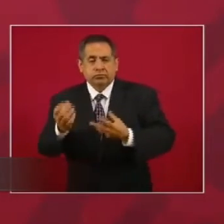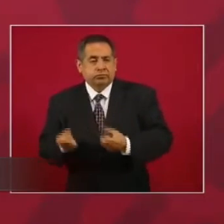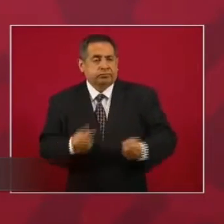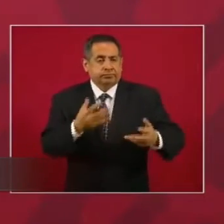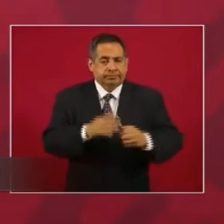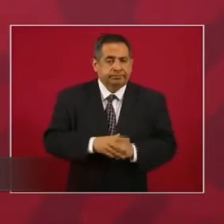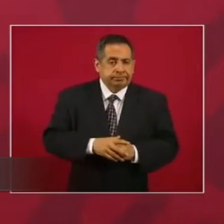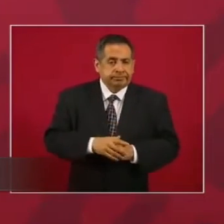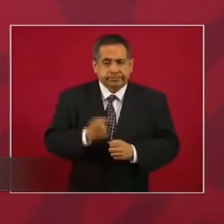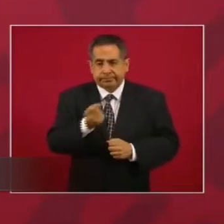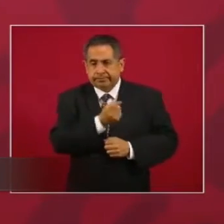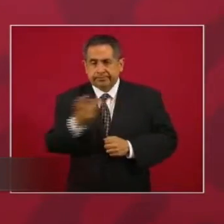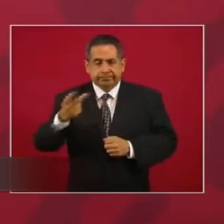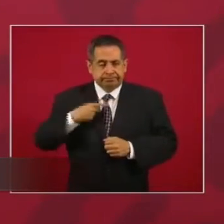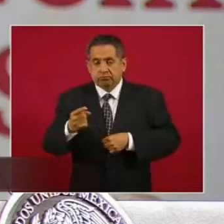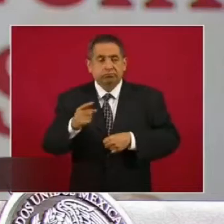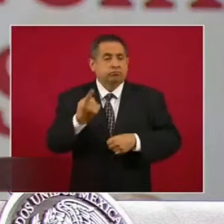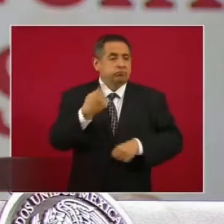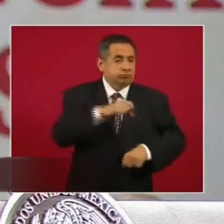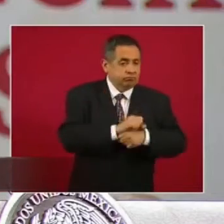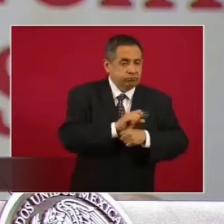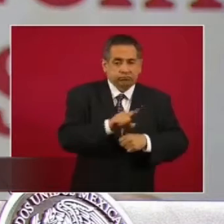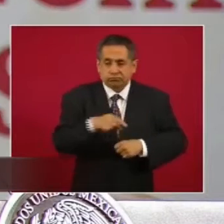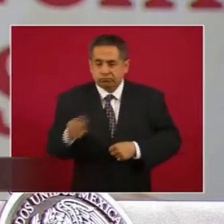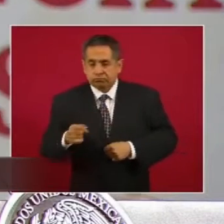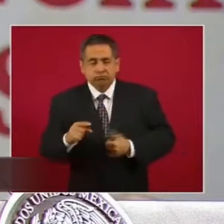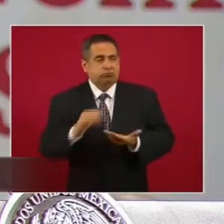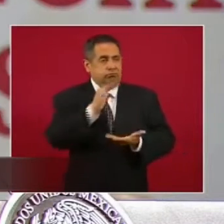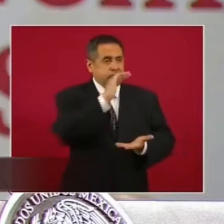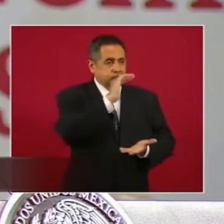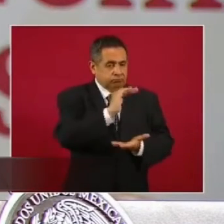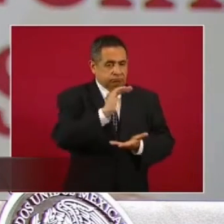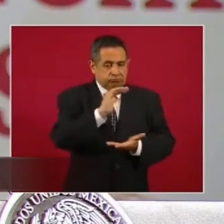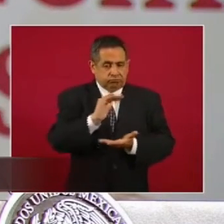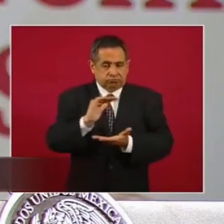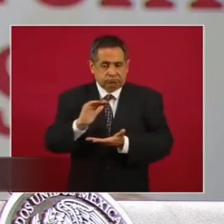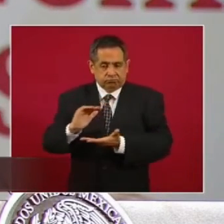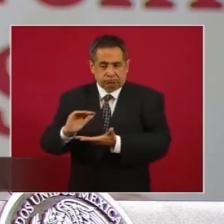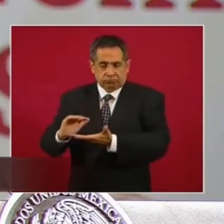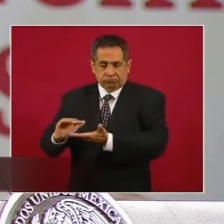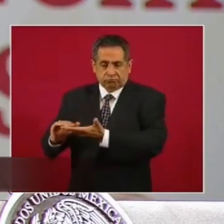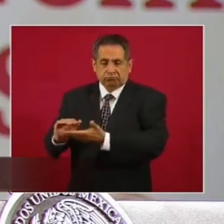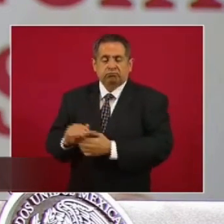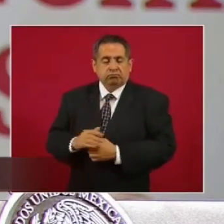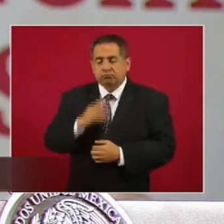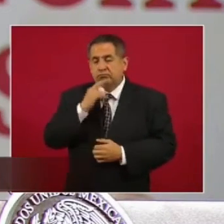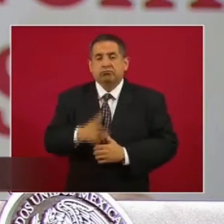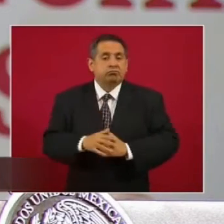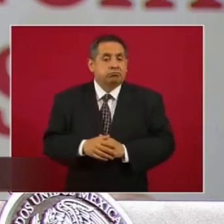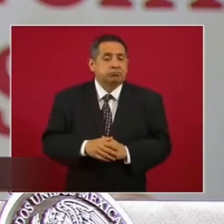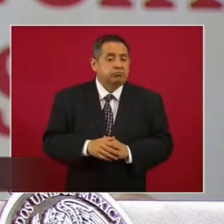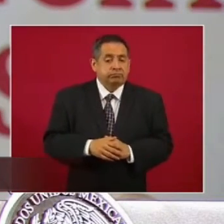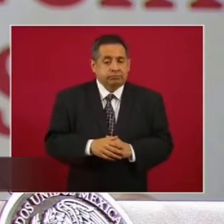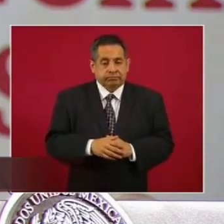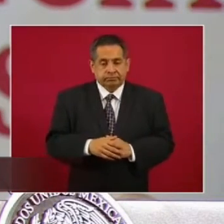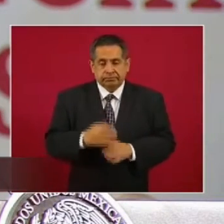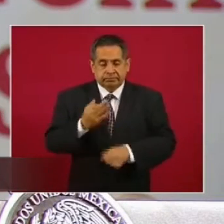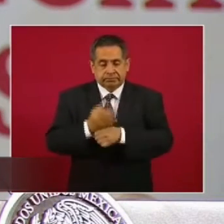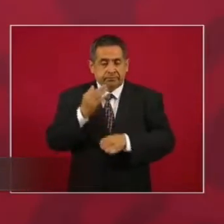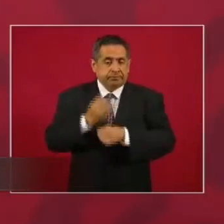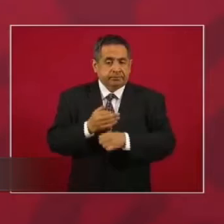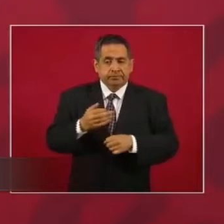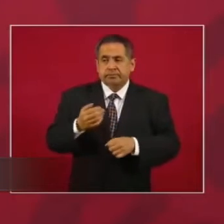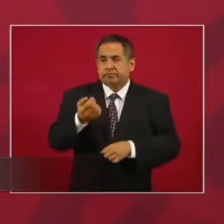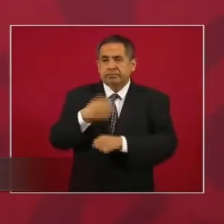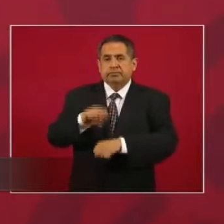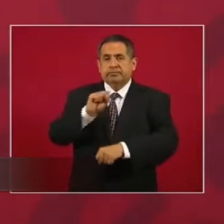En espera del primer cargamento de la vacuna anti-COVID-19 proveniente de los Estados Unidos, el subsecretario de Salud, Hugo López-Gatell, confirmó